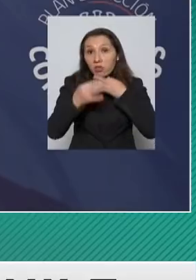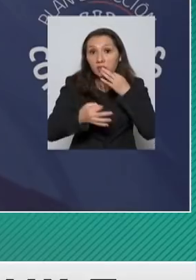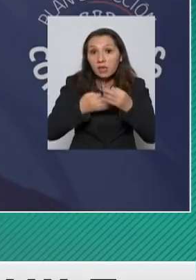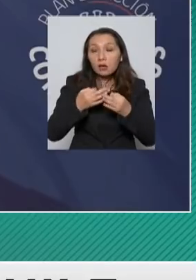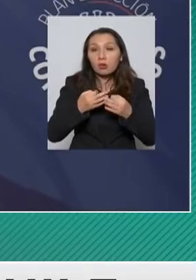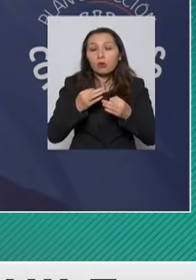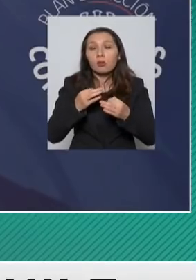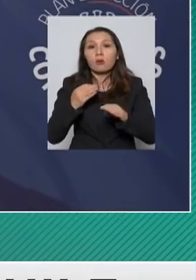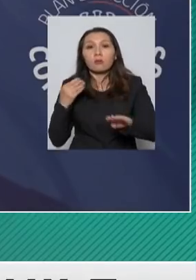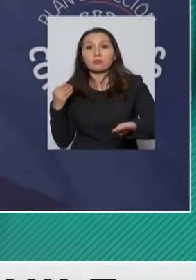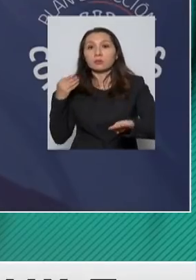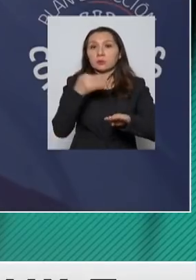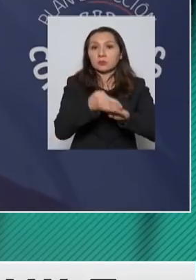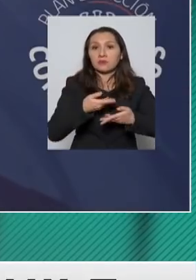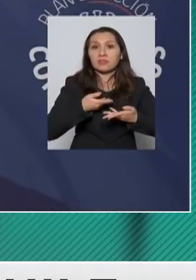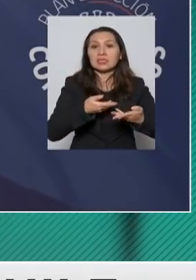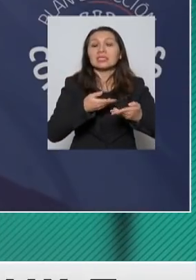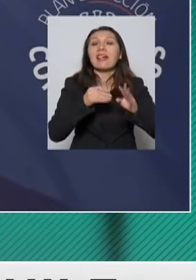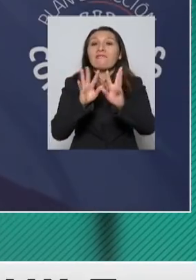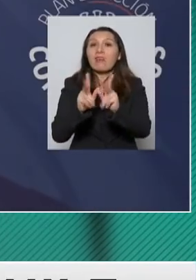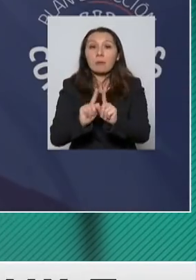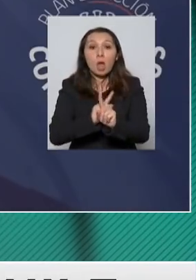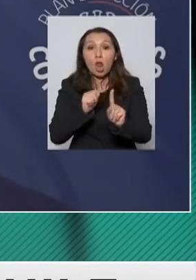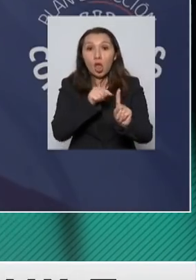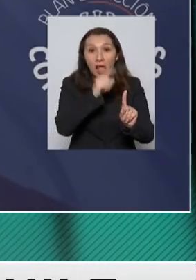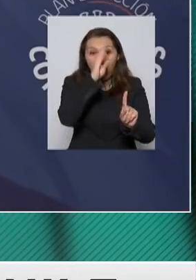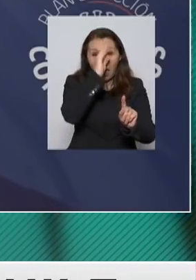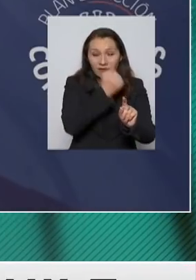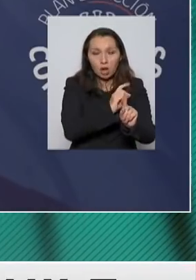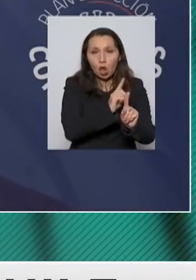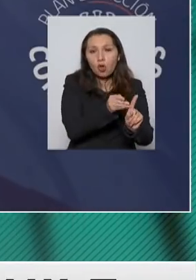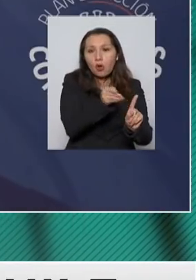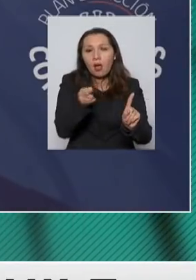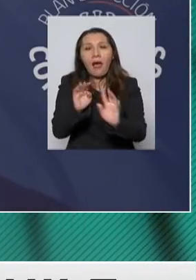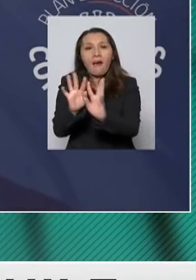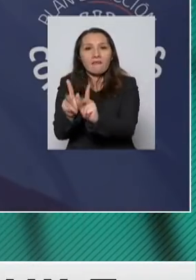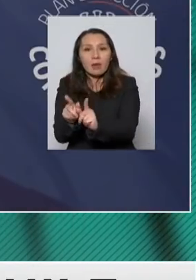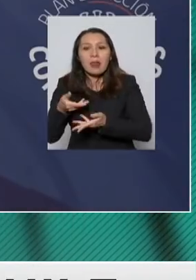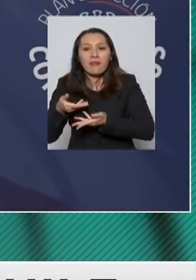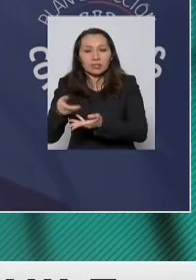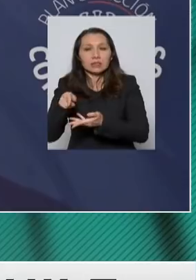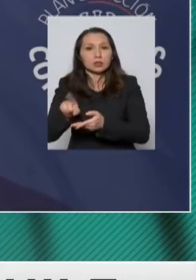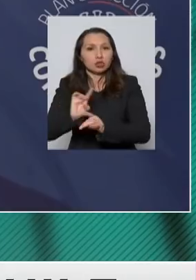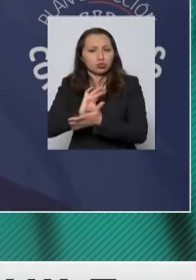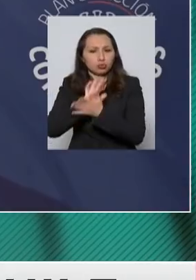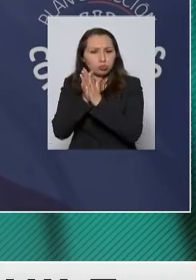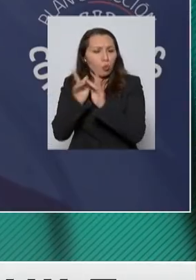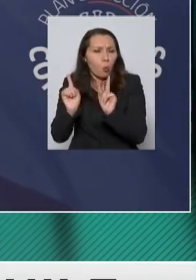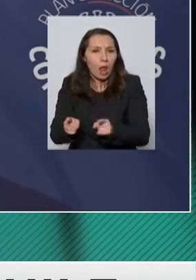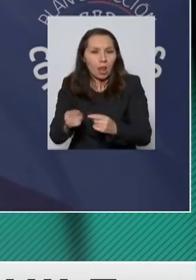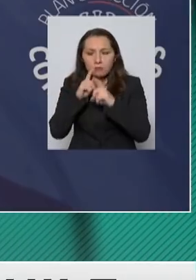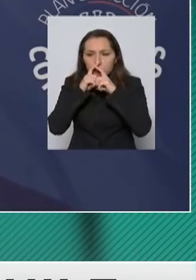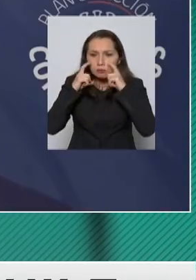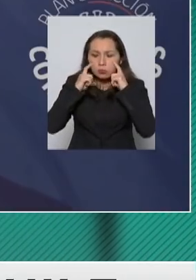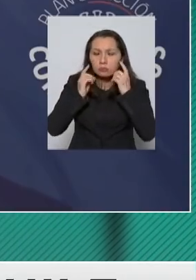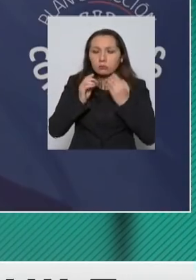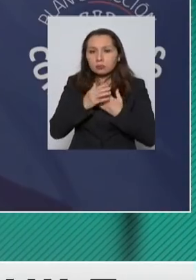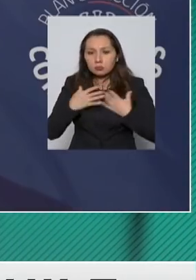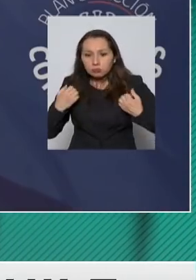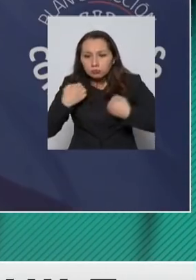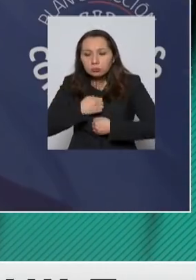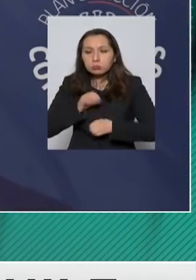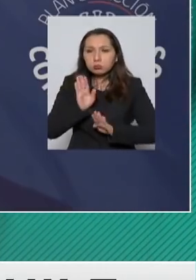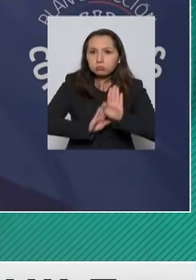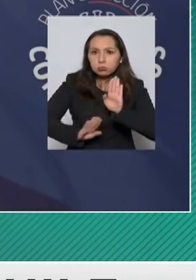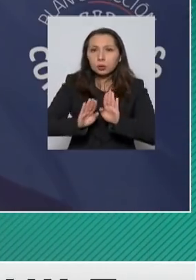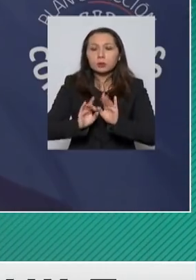mencionado, han visitado a la familia, no al paciente, con todas las medidas de protección. Y en ese sentido,